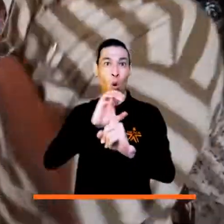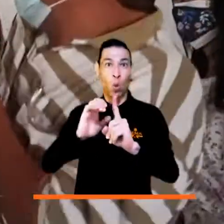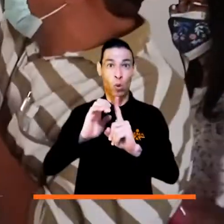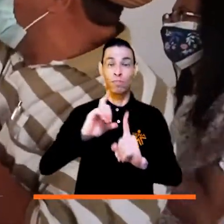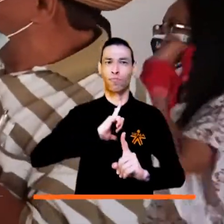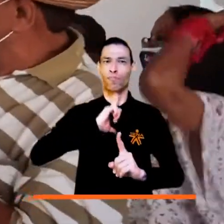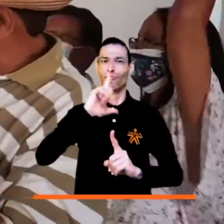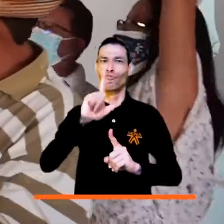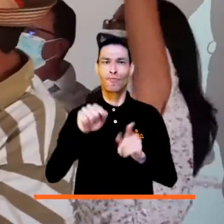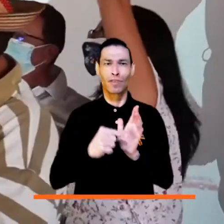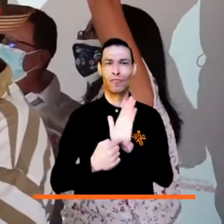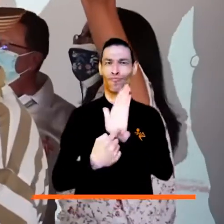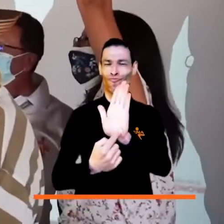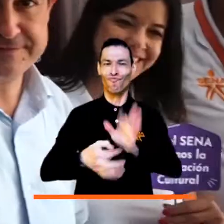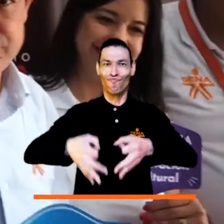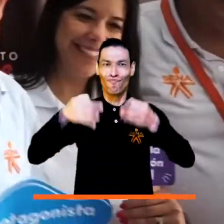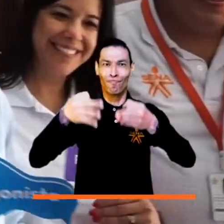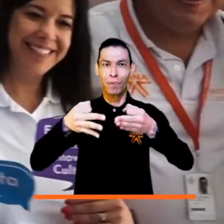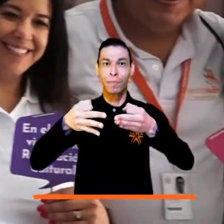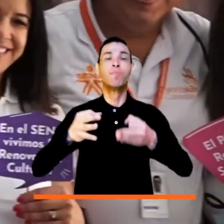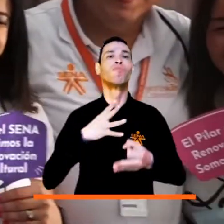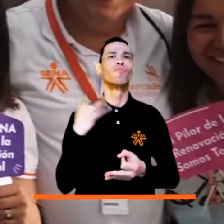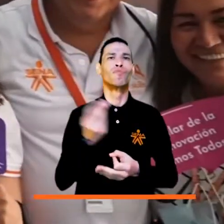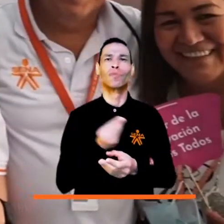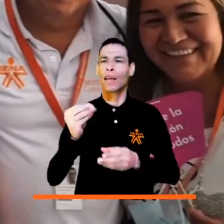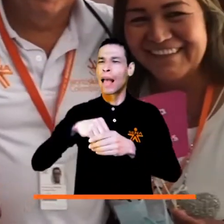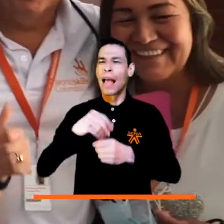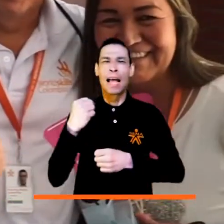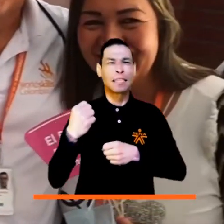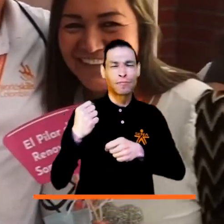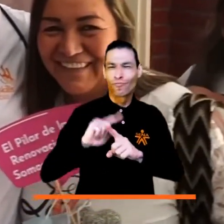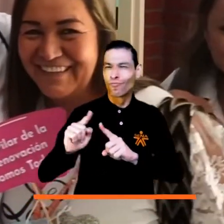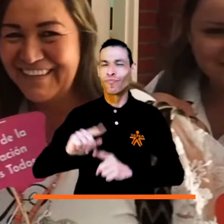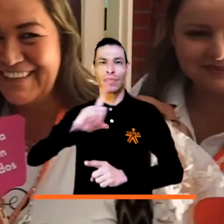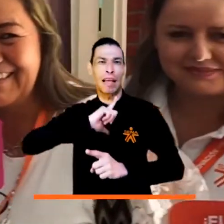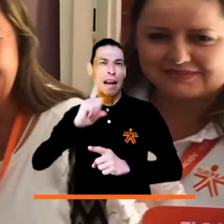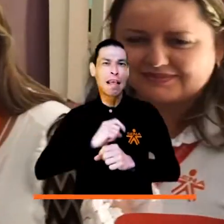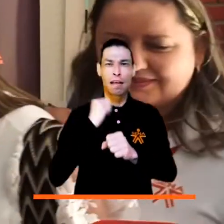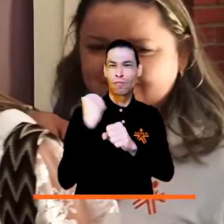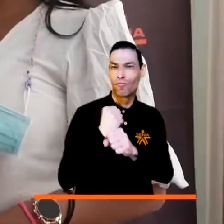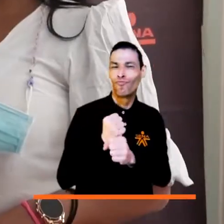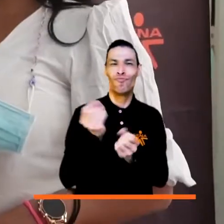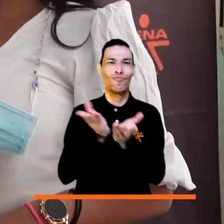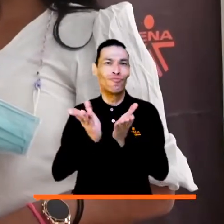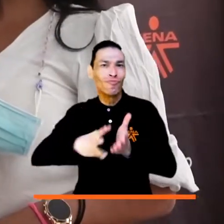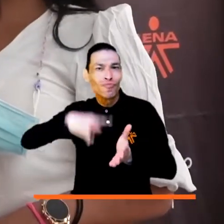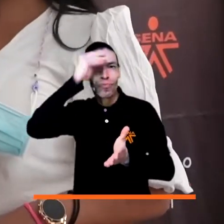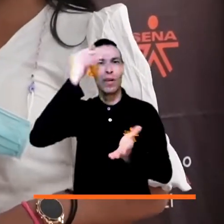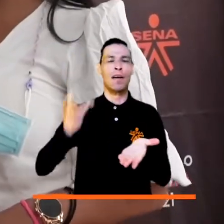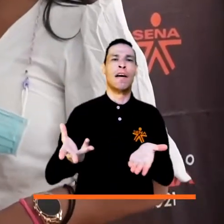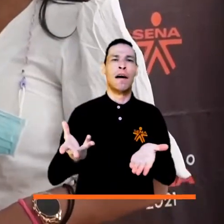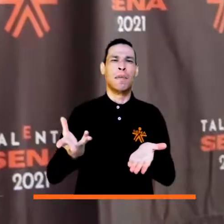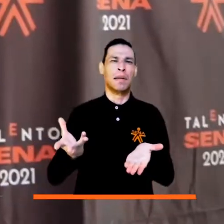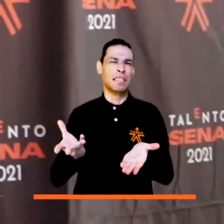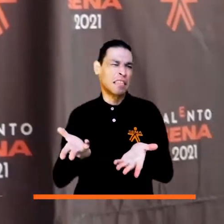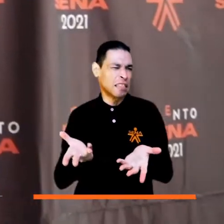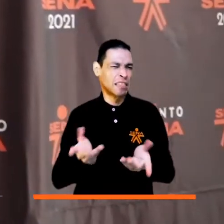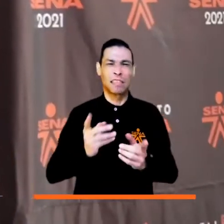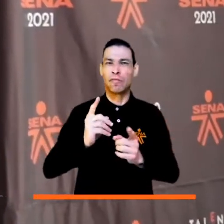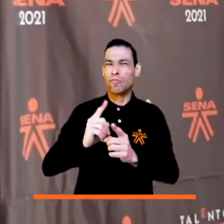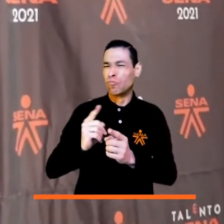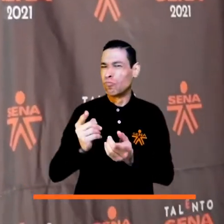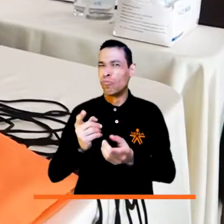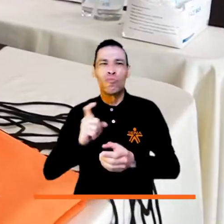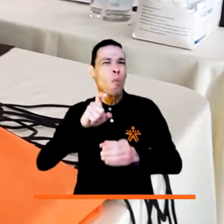Cultural, Líderes que Dejan Huella. Aquí nos encontramos gestores, líderes, trabajadores, funcionarios, contratistas que a través del tiempo